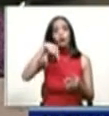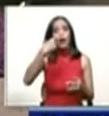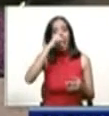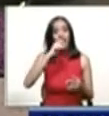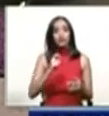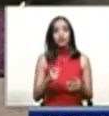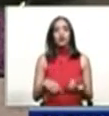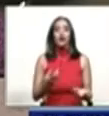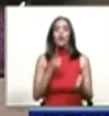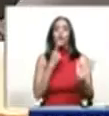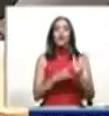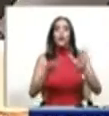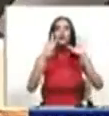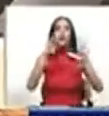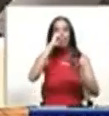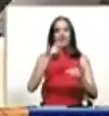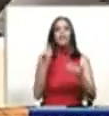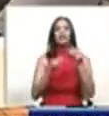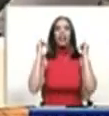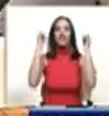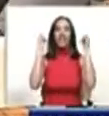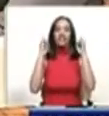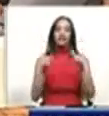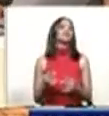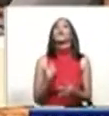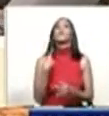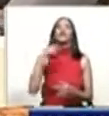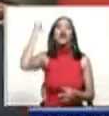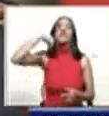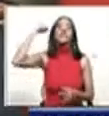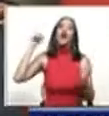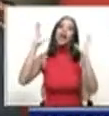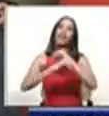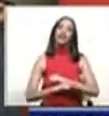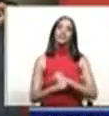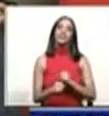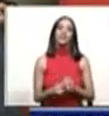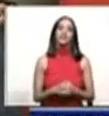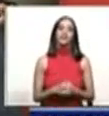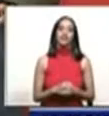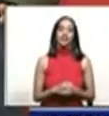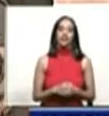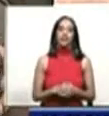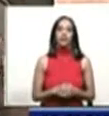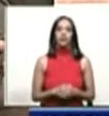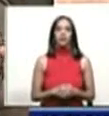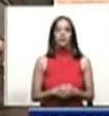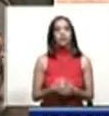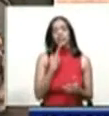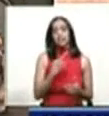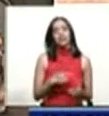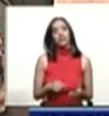la pantalla, vamos a hacer una gran fiesta. Vamos con el primer video de la noche. Decían que duraban 9 meses. Decían que duraban 2 años, un